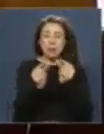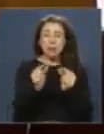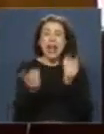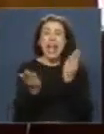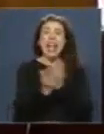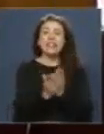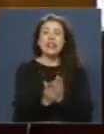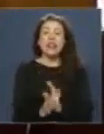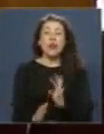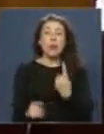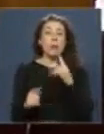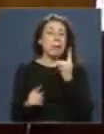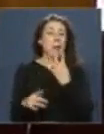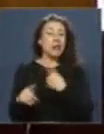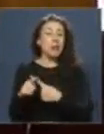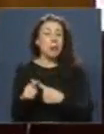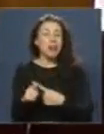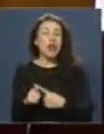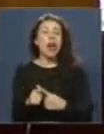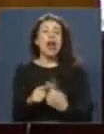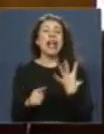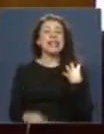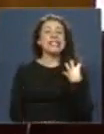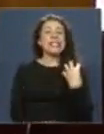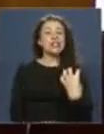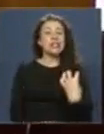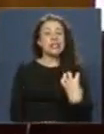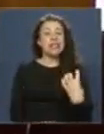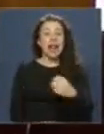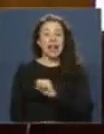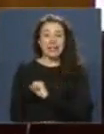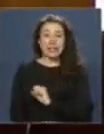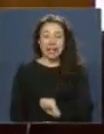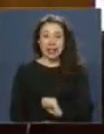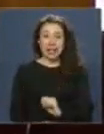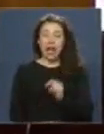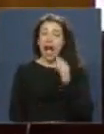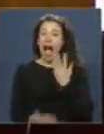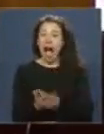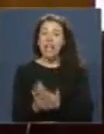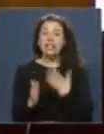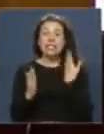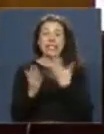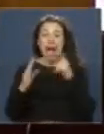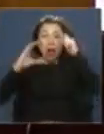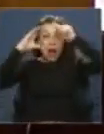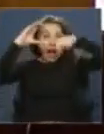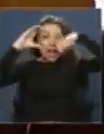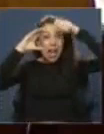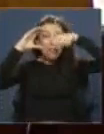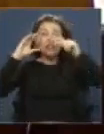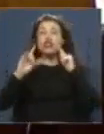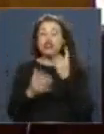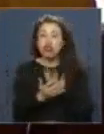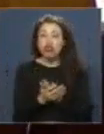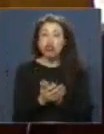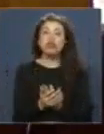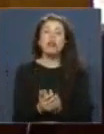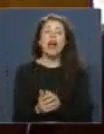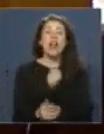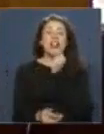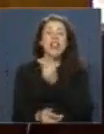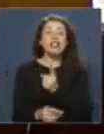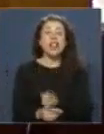estudiantes secundarios en la Estación Central de Santiago, de lo que existe un registro gráfico. Las denuncias